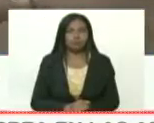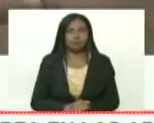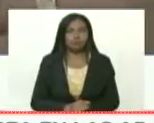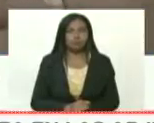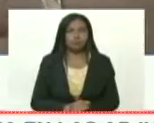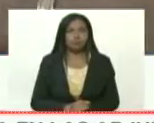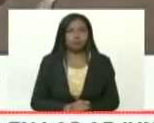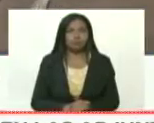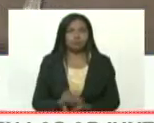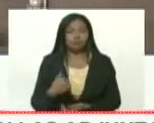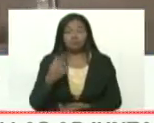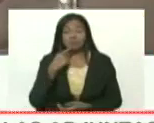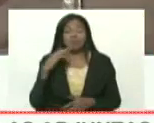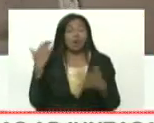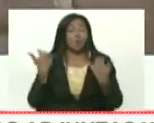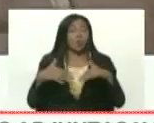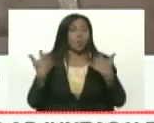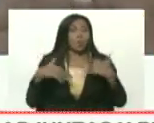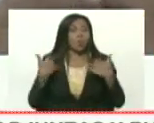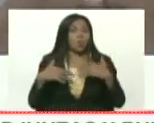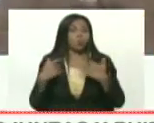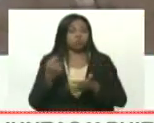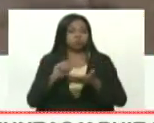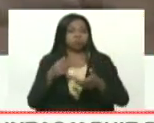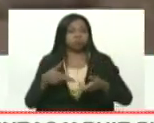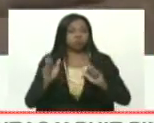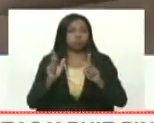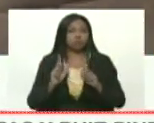Yo diría urgentes inclusive.